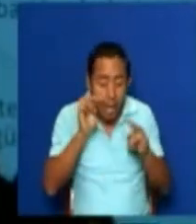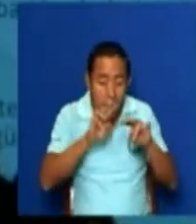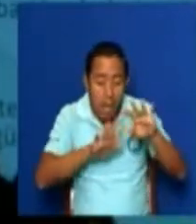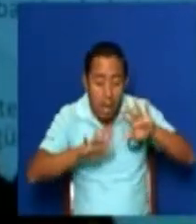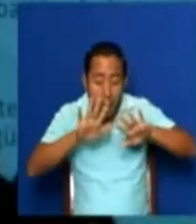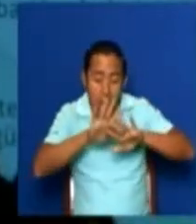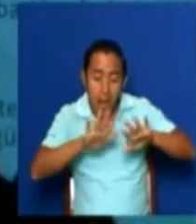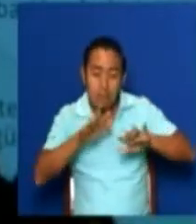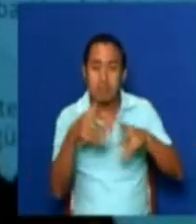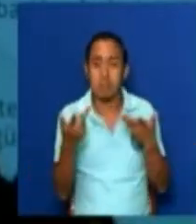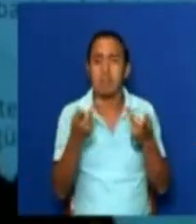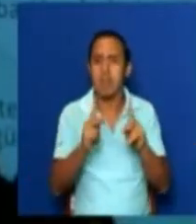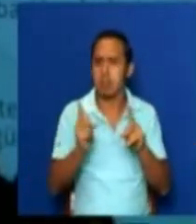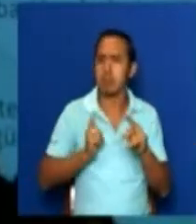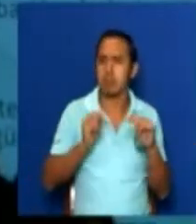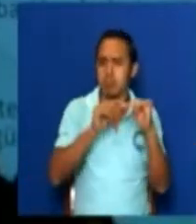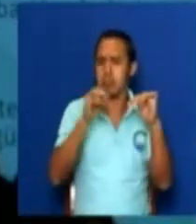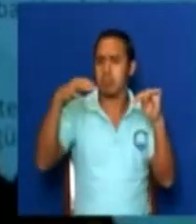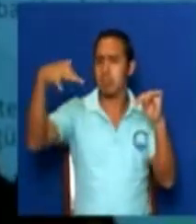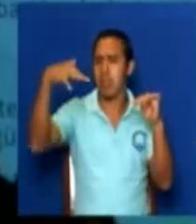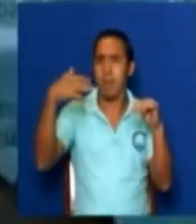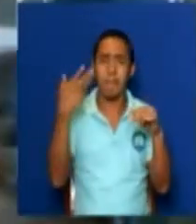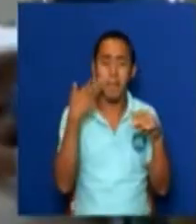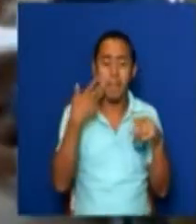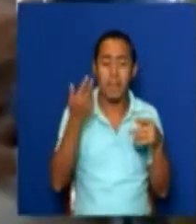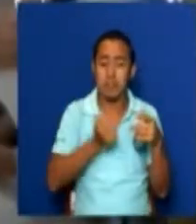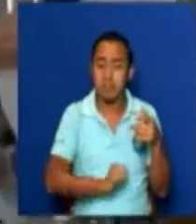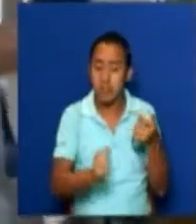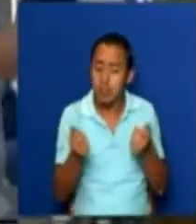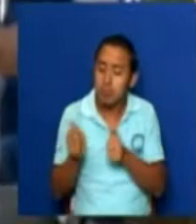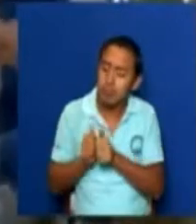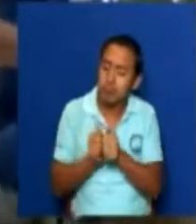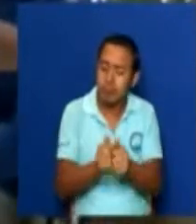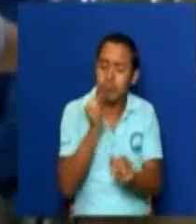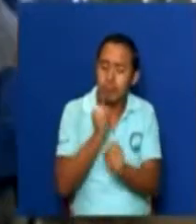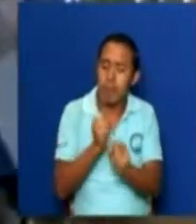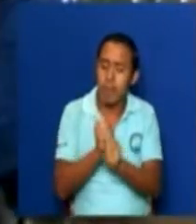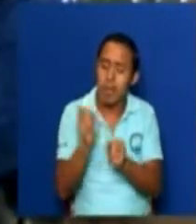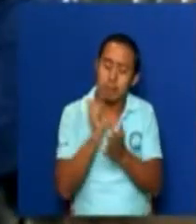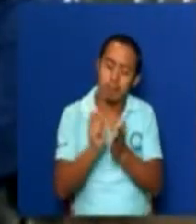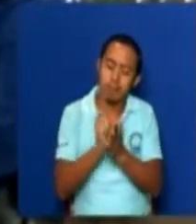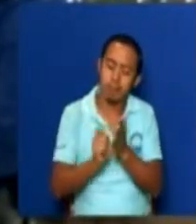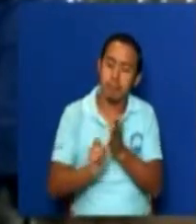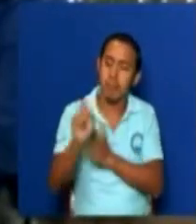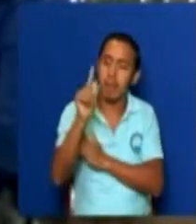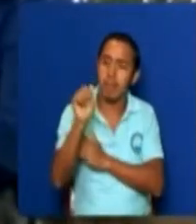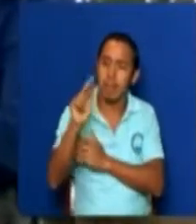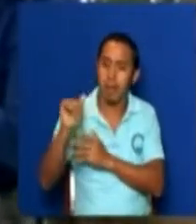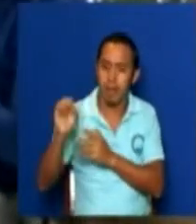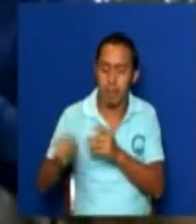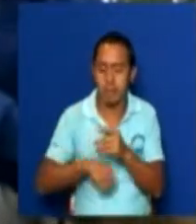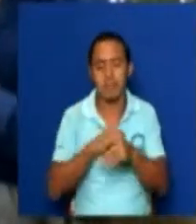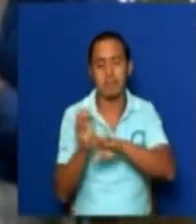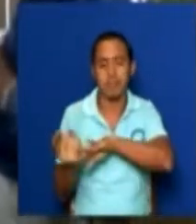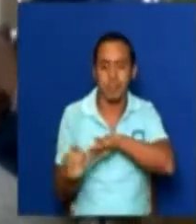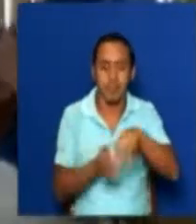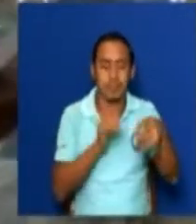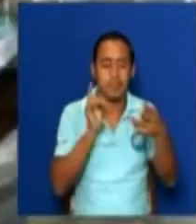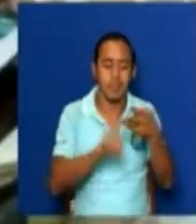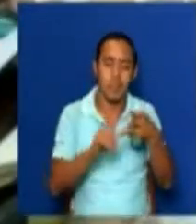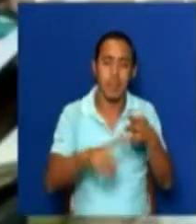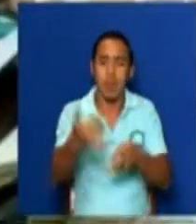llevamos la energía, los niños y las madres podrán estudiar mejor. Los hospitales,